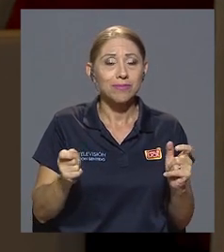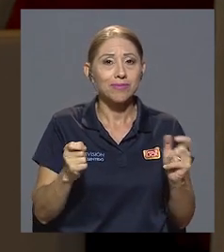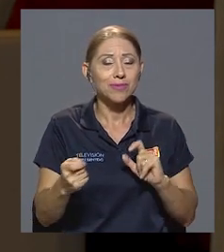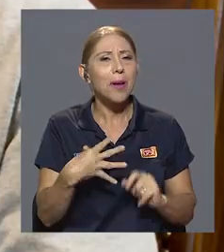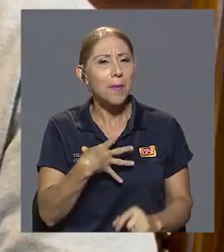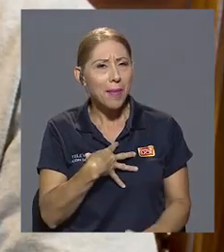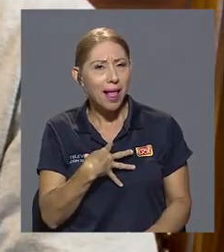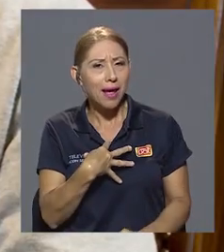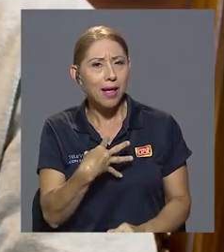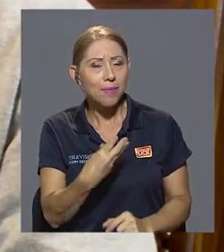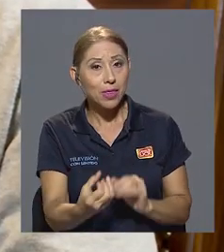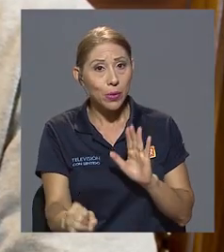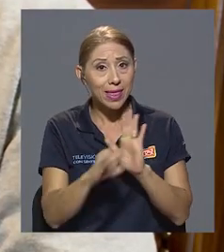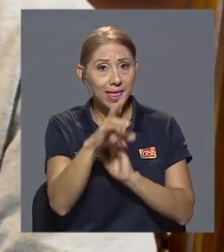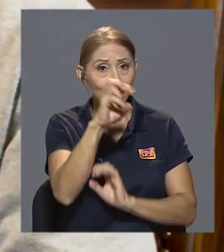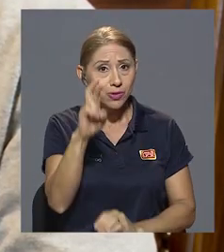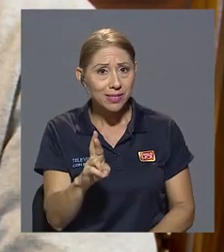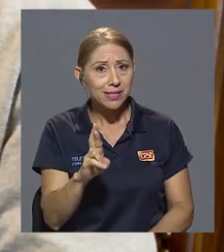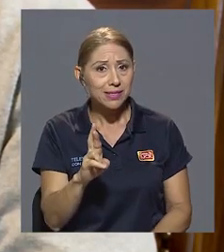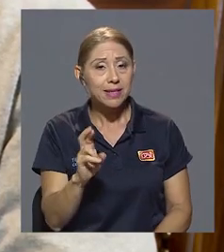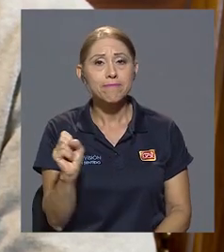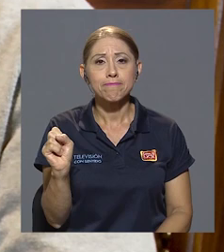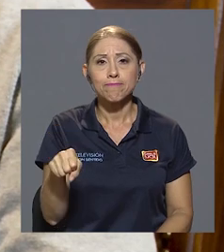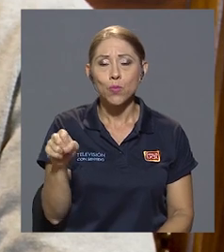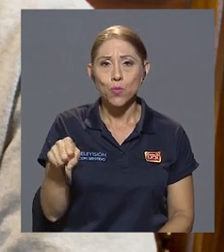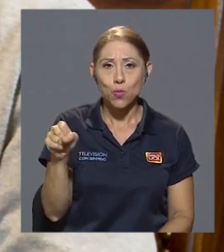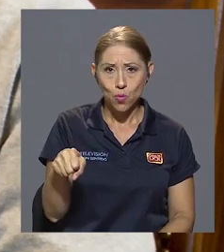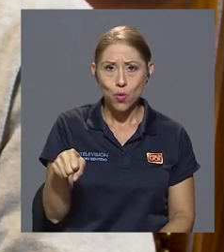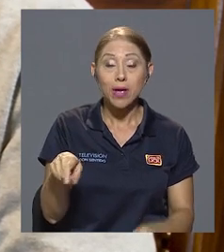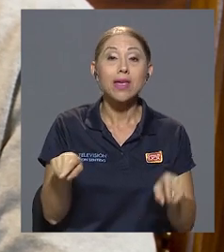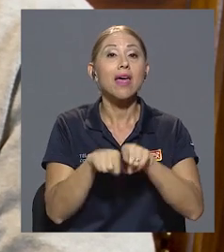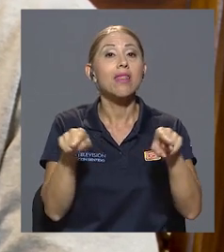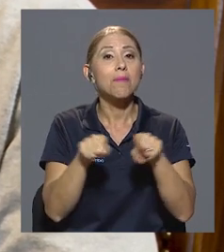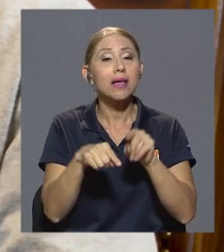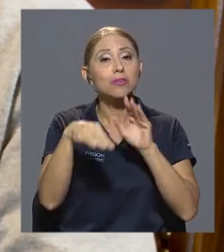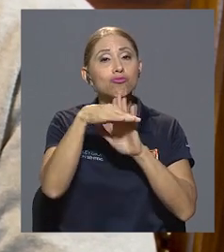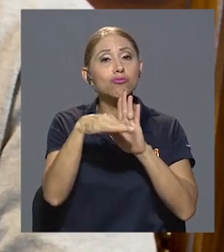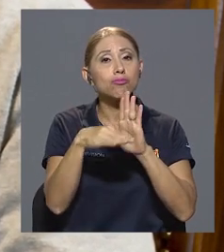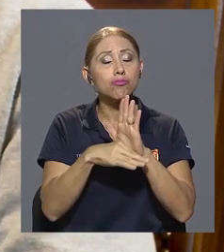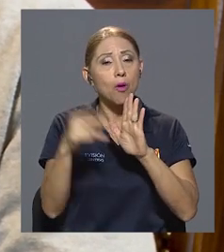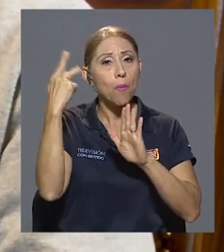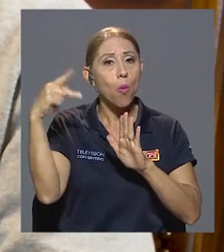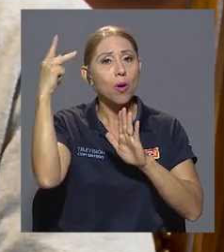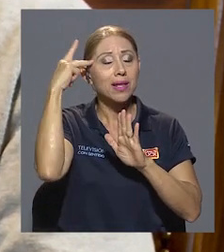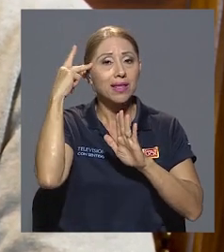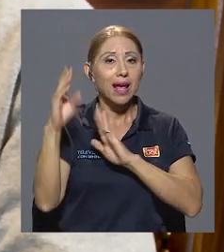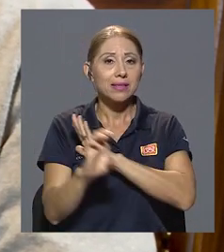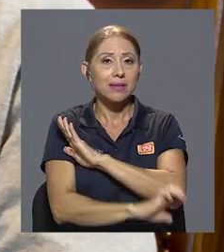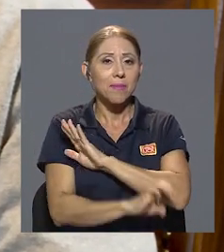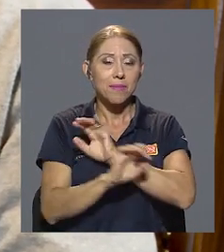de la identidad costarricense como no hoy y además políticas migratorias que